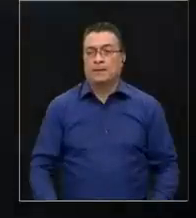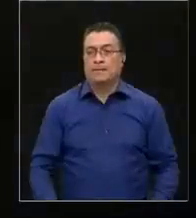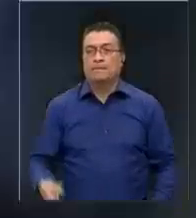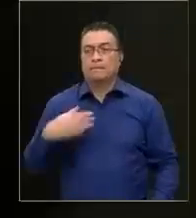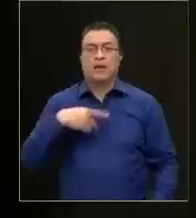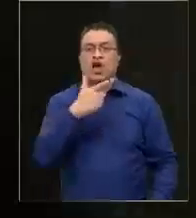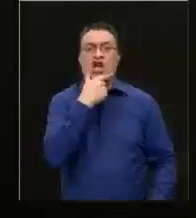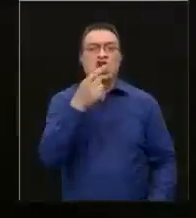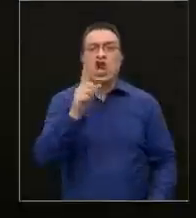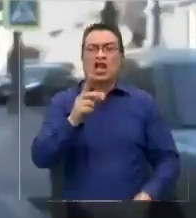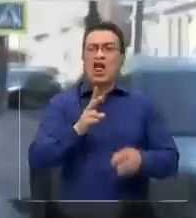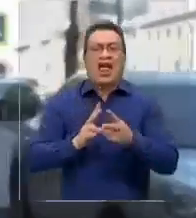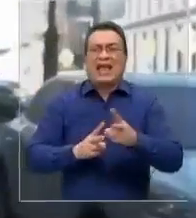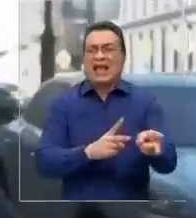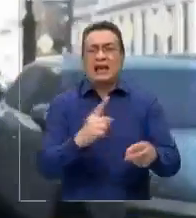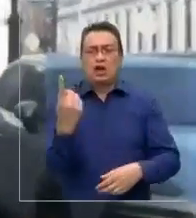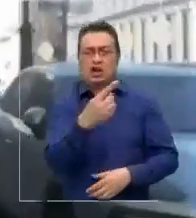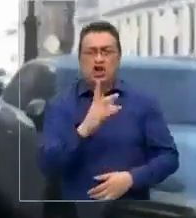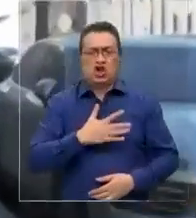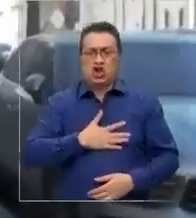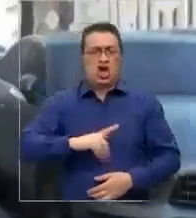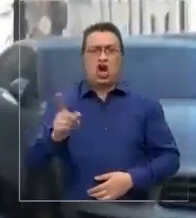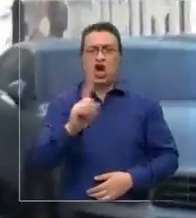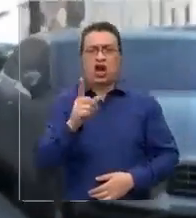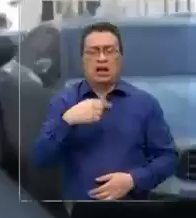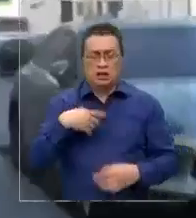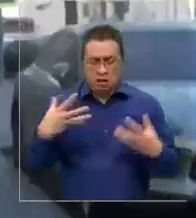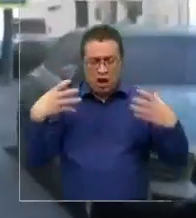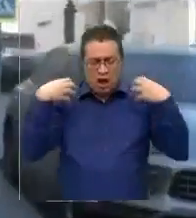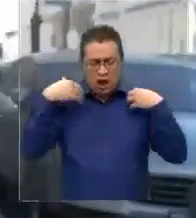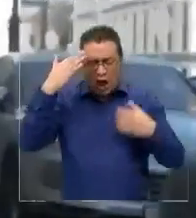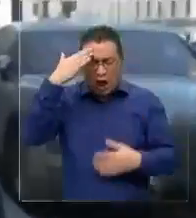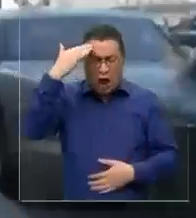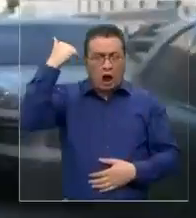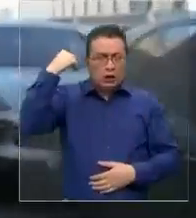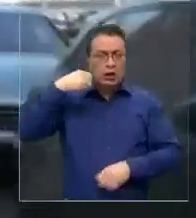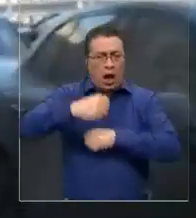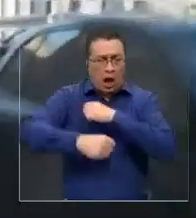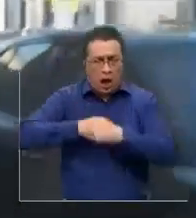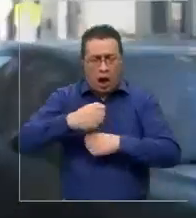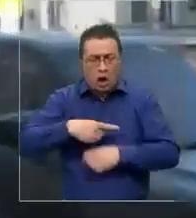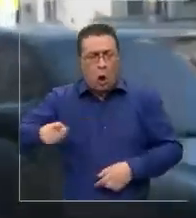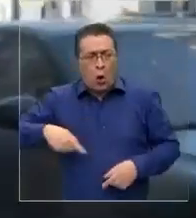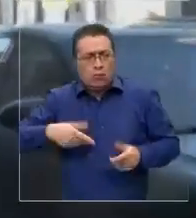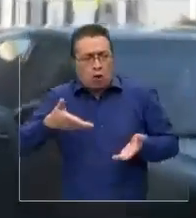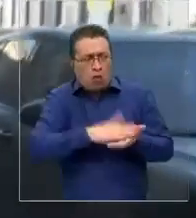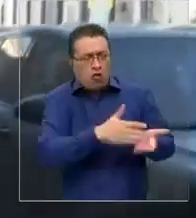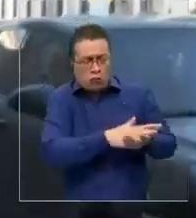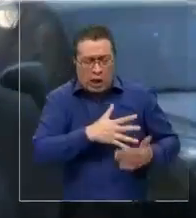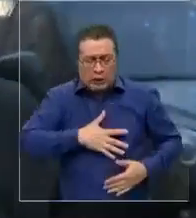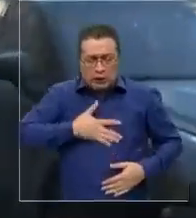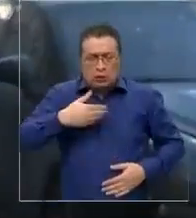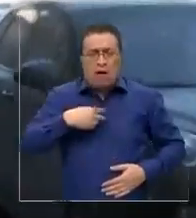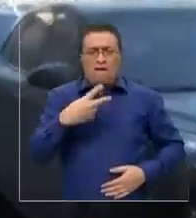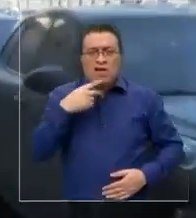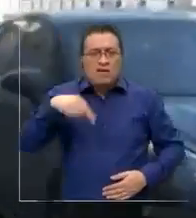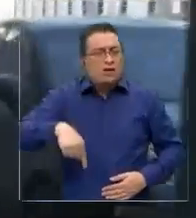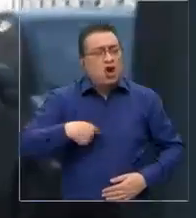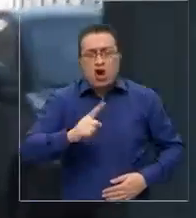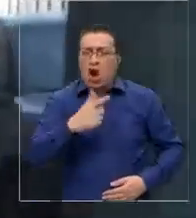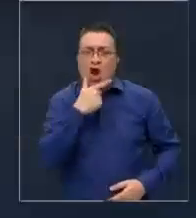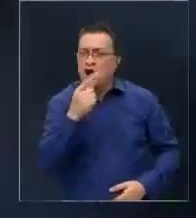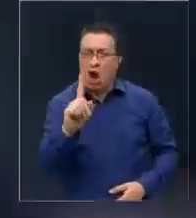No quiero esta guerra, casi nadie aquí lo quiere. No queremos que pese sobre nuestra conciencia durante décadas. No quiero sentirme culpable por vivir aquí toda mi